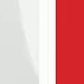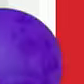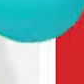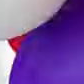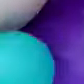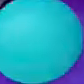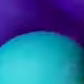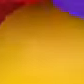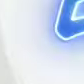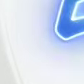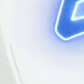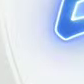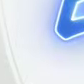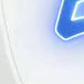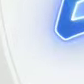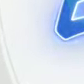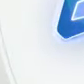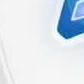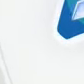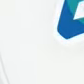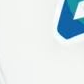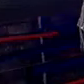bolivianos.